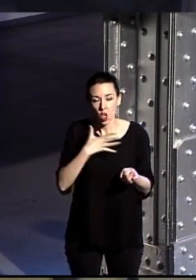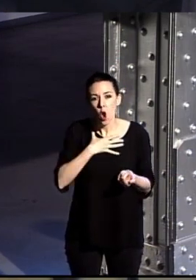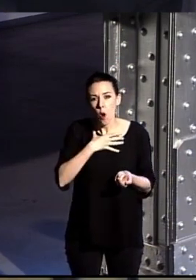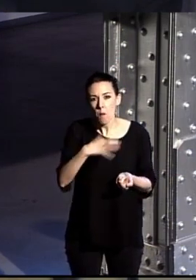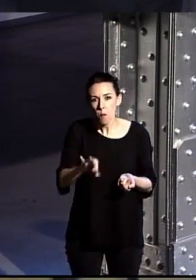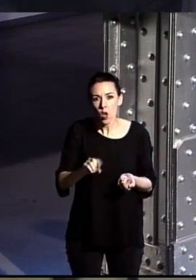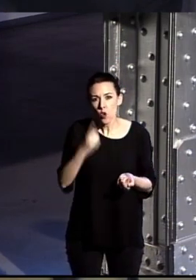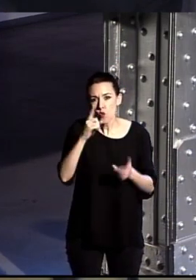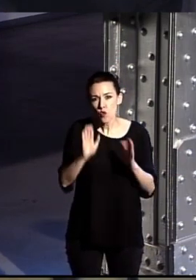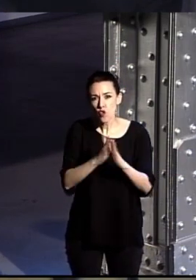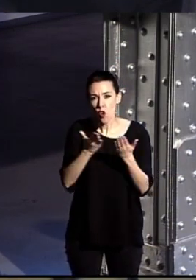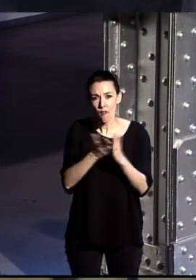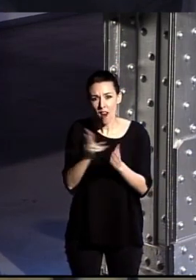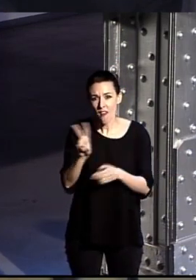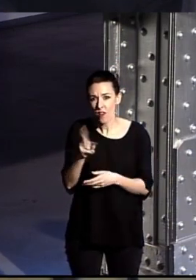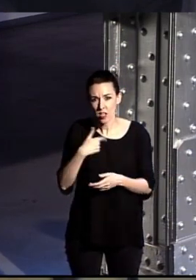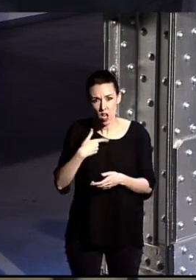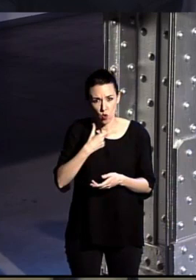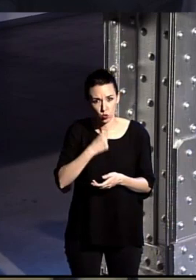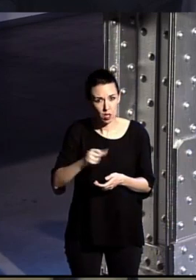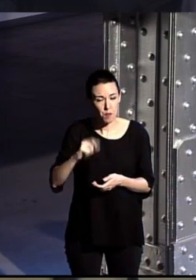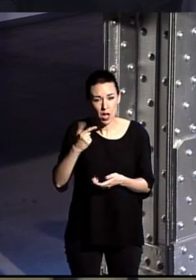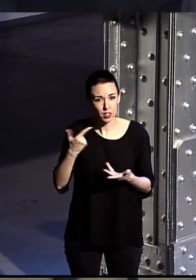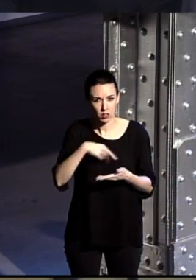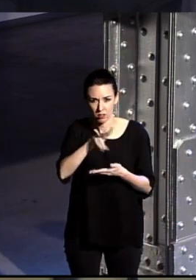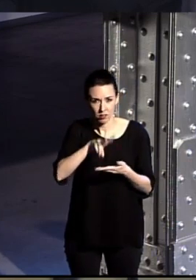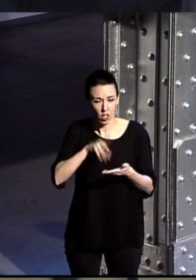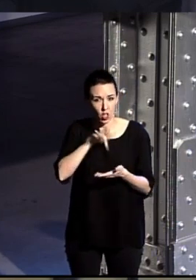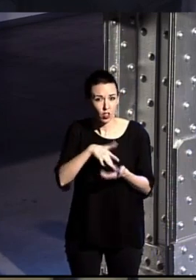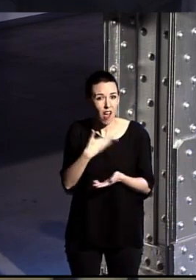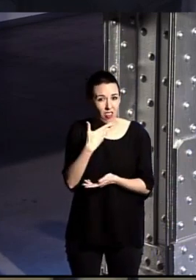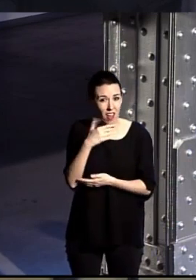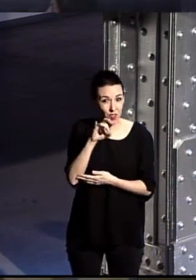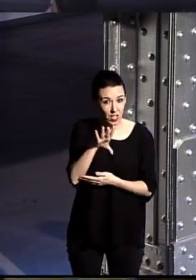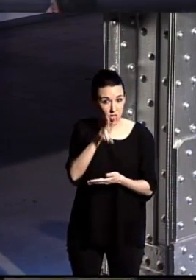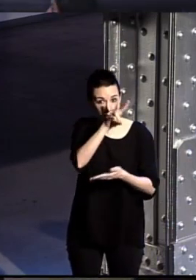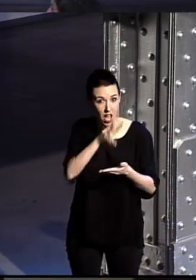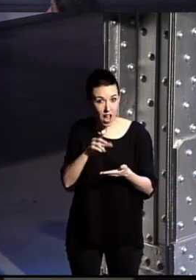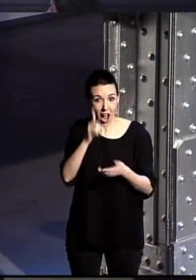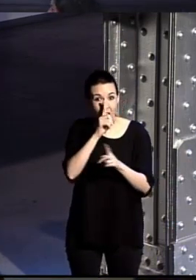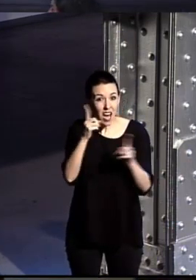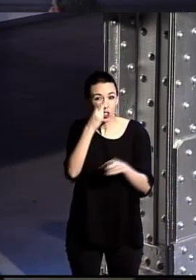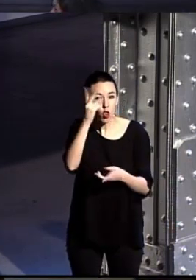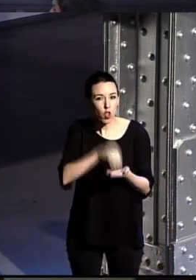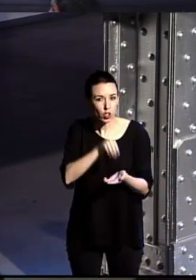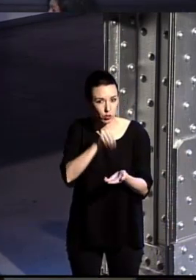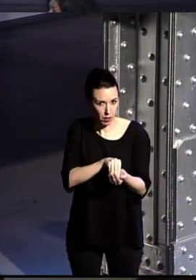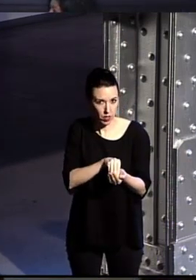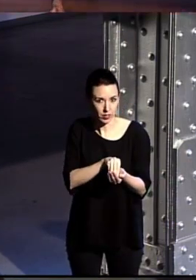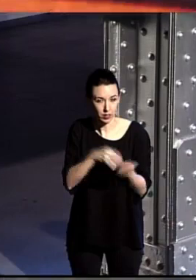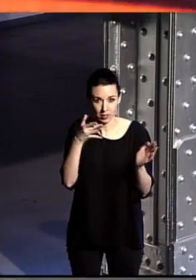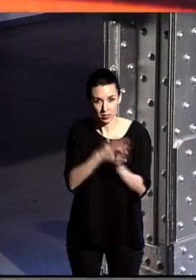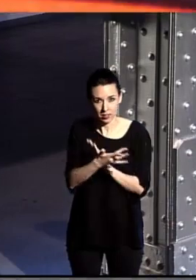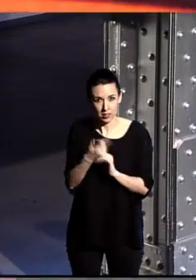quizá una de las novelas de Verne que a mí me gustó más, que me la leí cuando tenía 15 años, me la leía 2 veces al año. O sea, 2